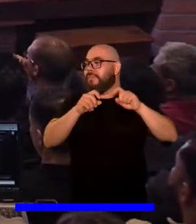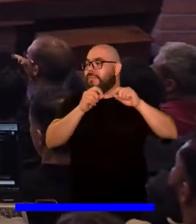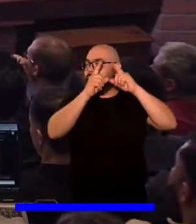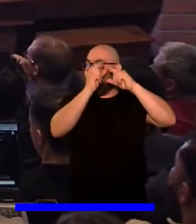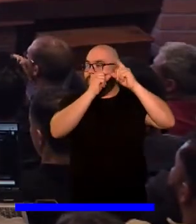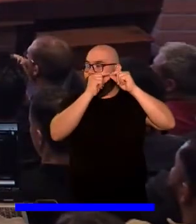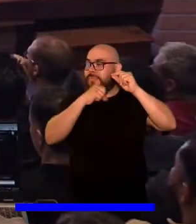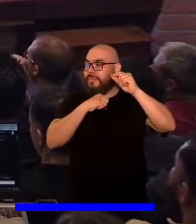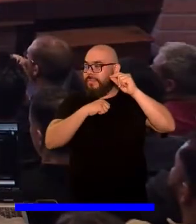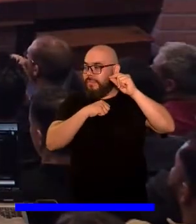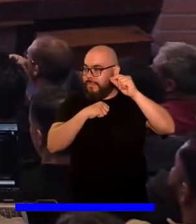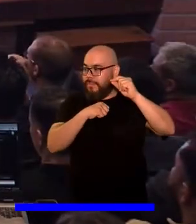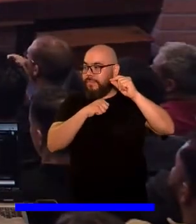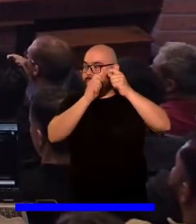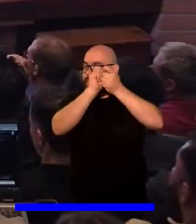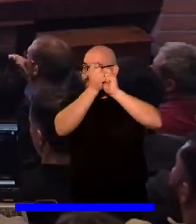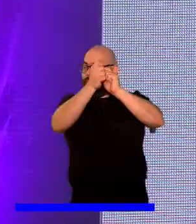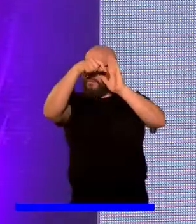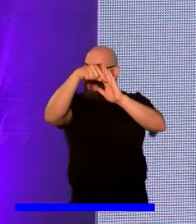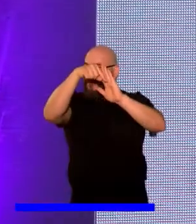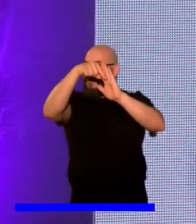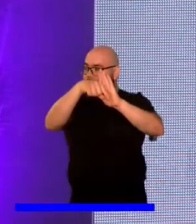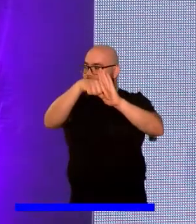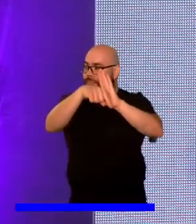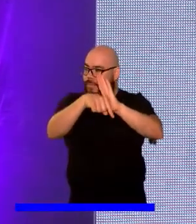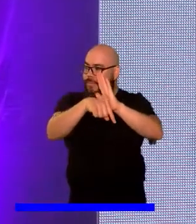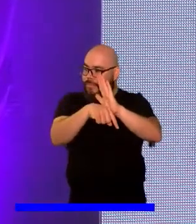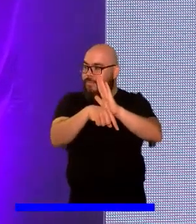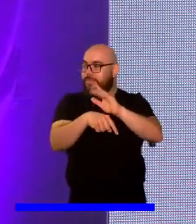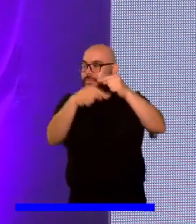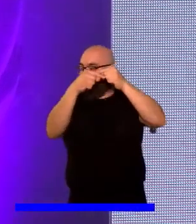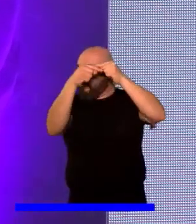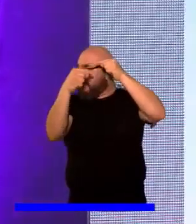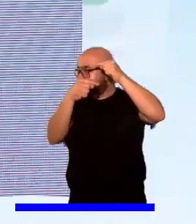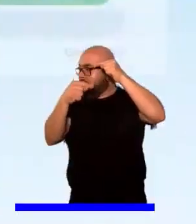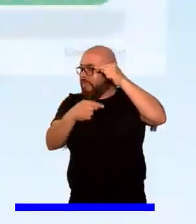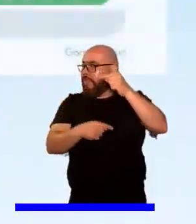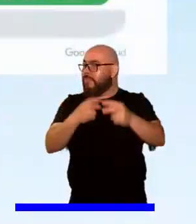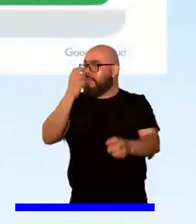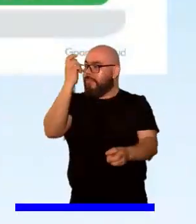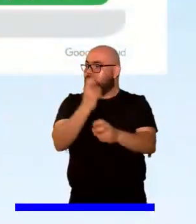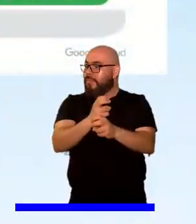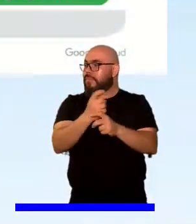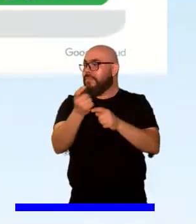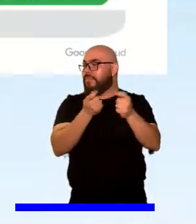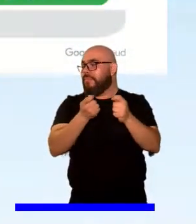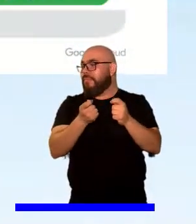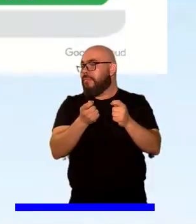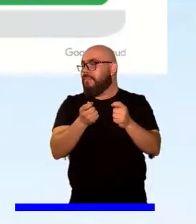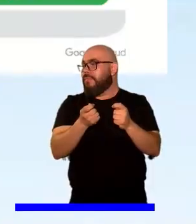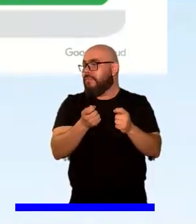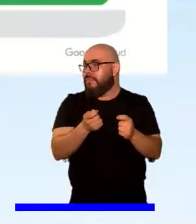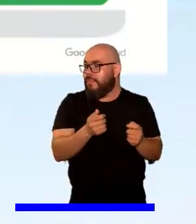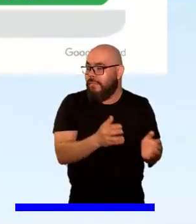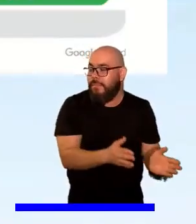criterio de que tiene pelaje. Y empiezo a profundizar y a profundizar. Esto se vuelve muy difícil de manejar. Y después de esto llega